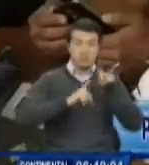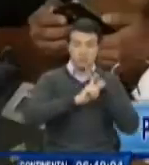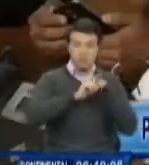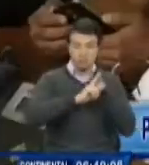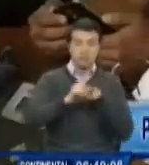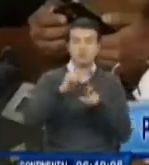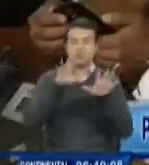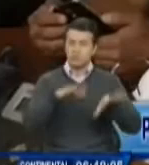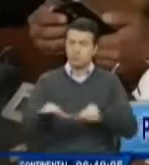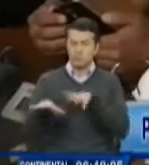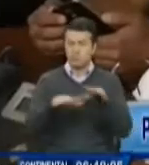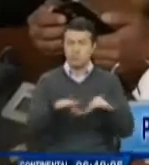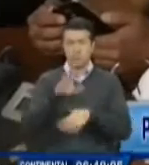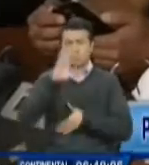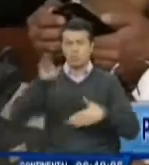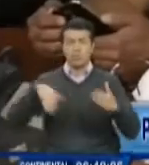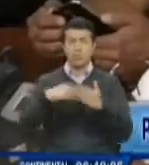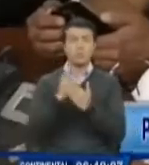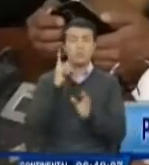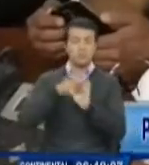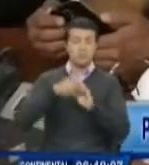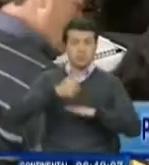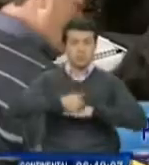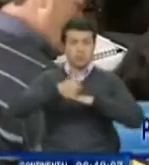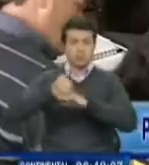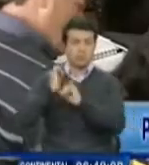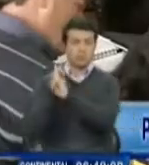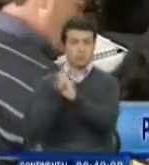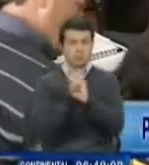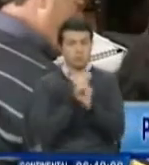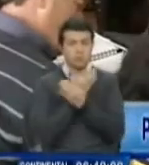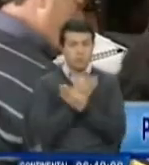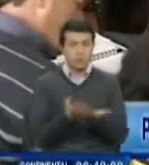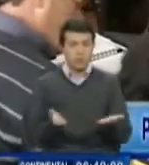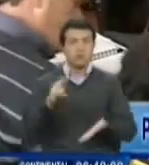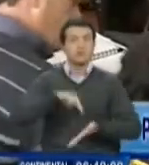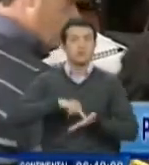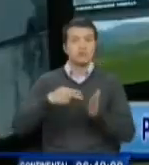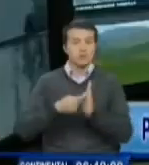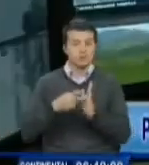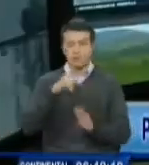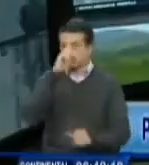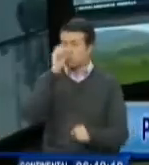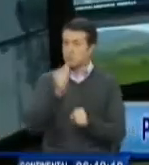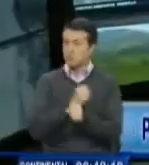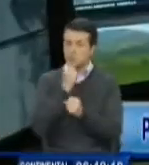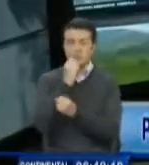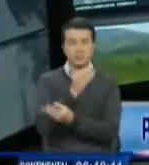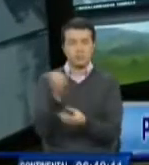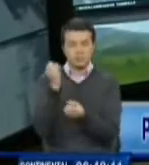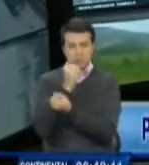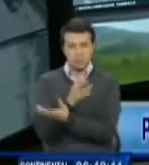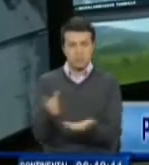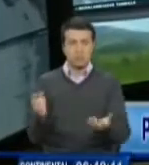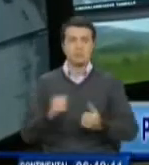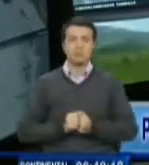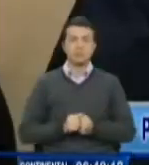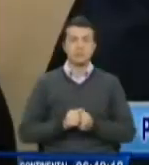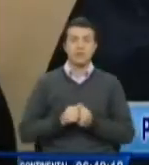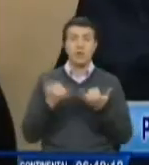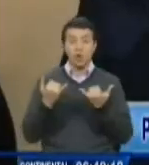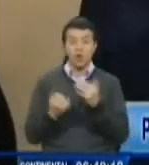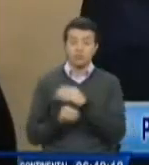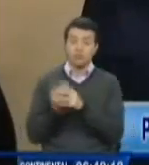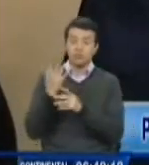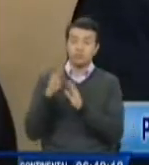participación y responsabilidades de autoridades de instituciones parte del trabajo socializado que aunque la actividad sísmica del volcán se redujo